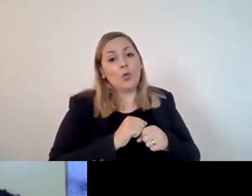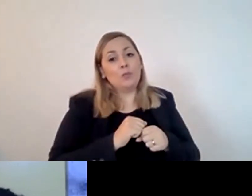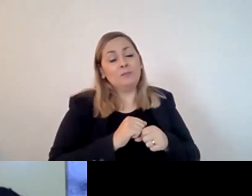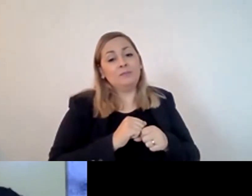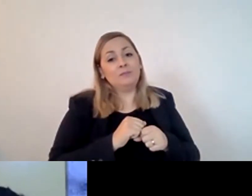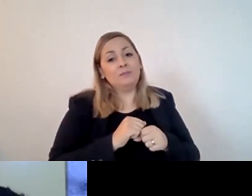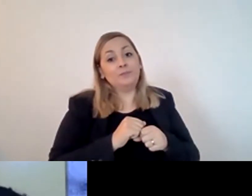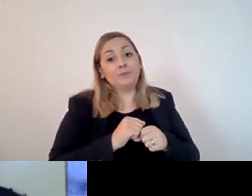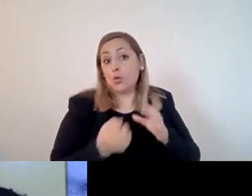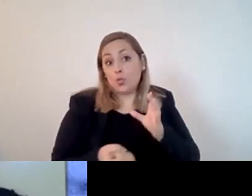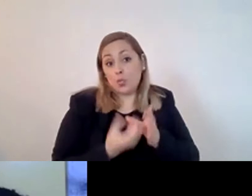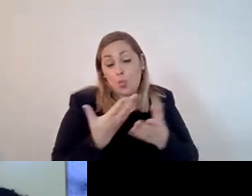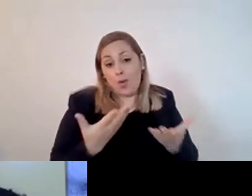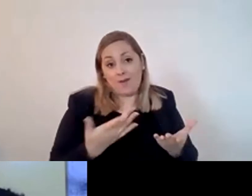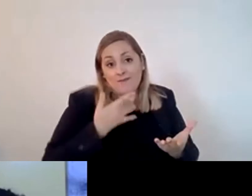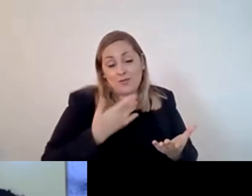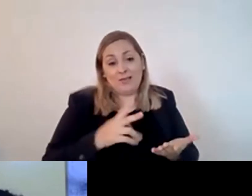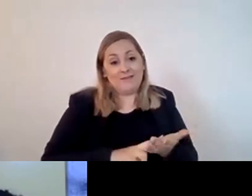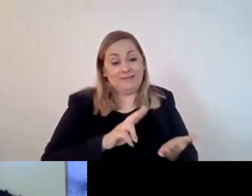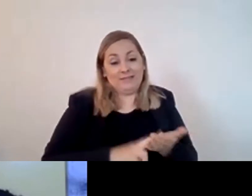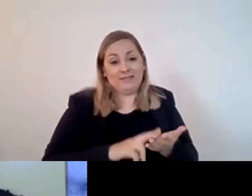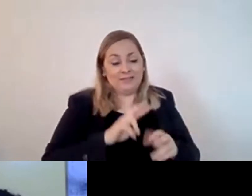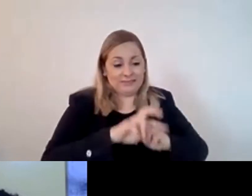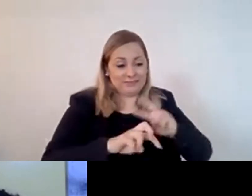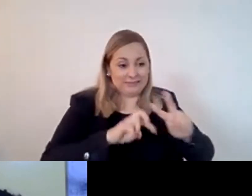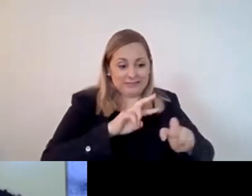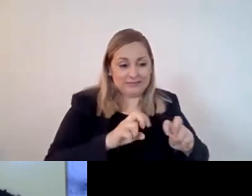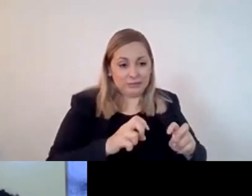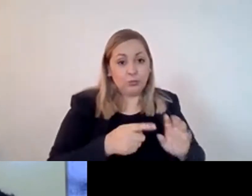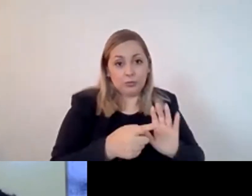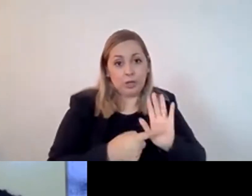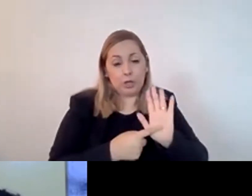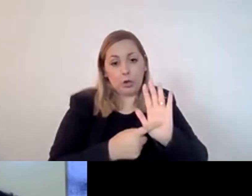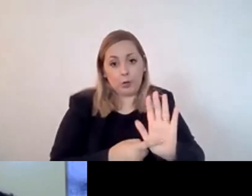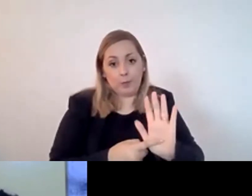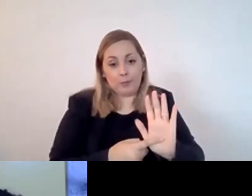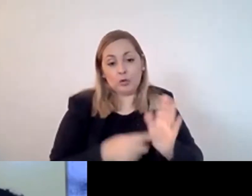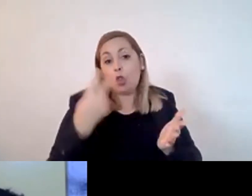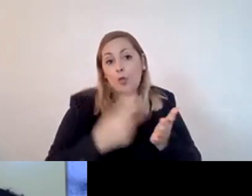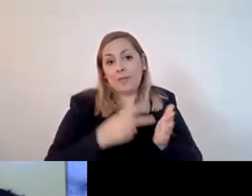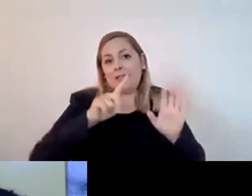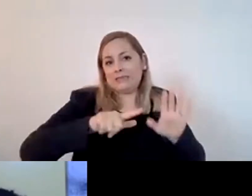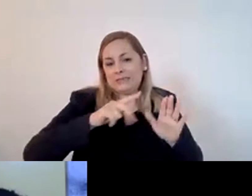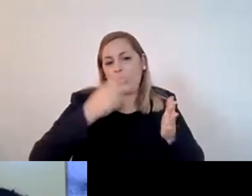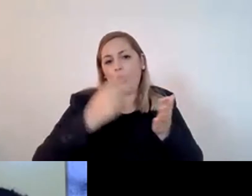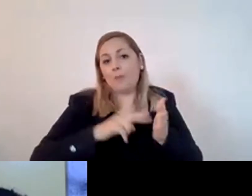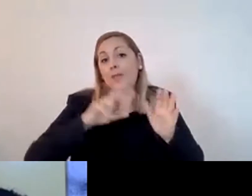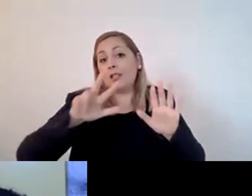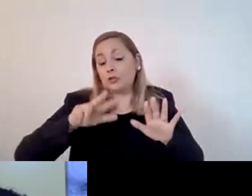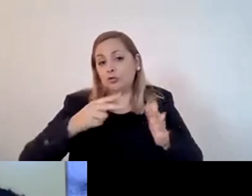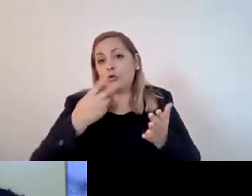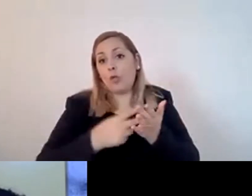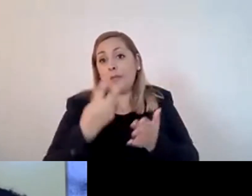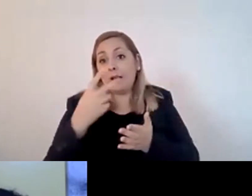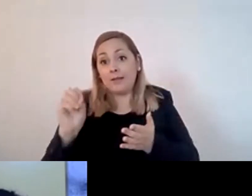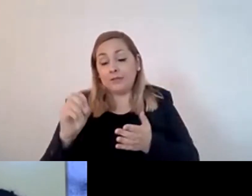digamos, es nueva, porque la verdad es que las investigaciones que usted nos mostró son del 2017, 2018, 2020. Así